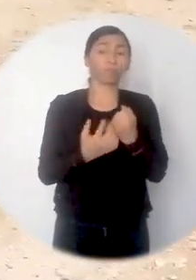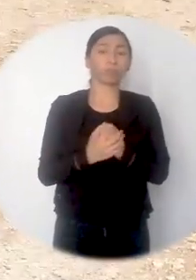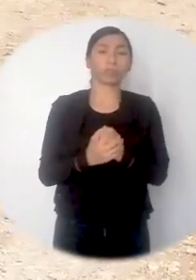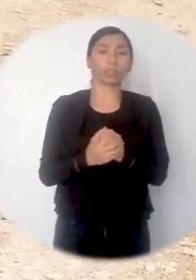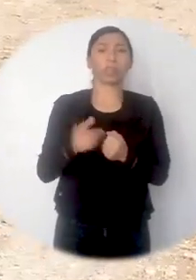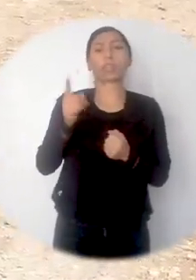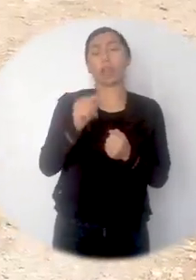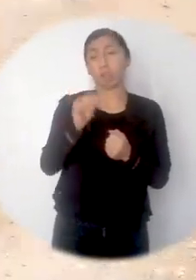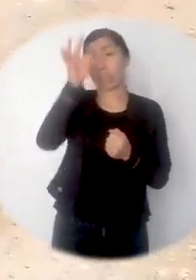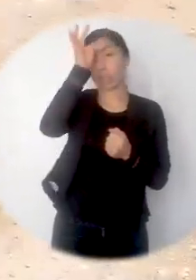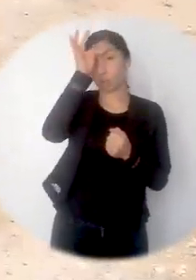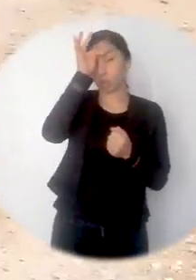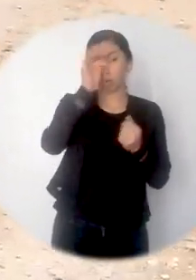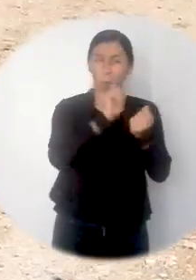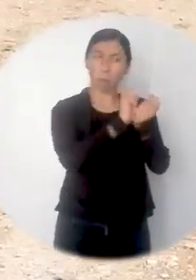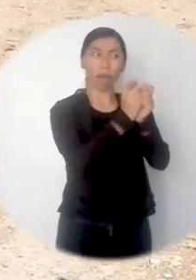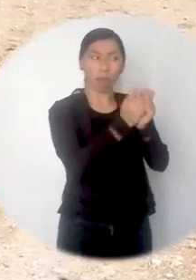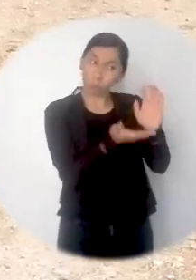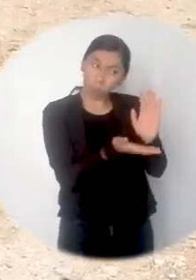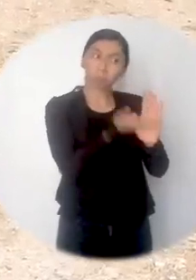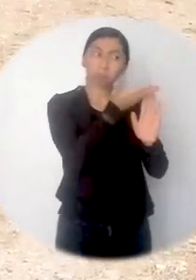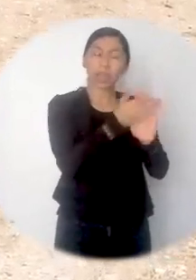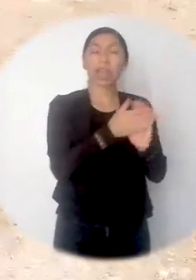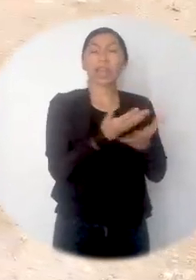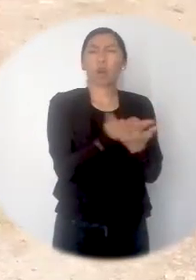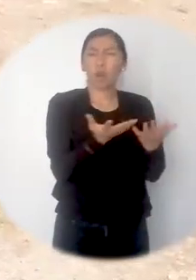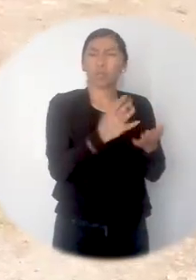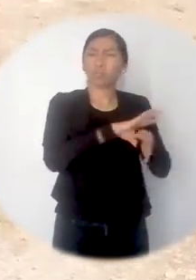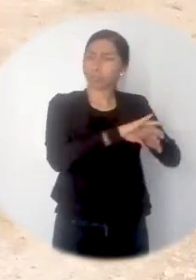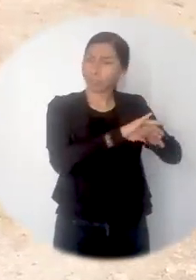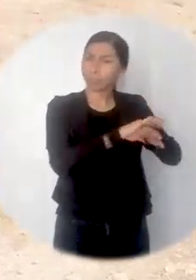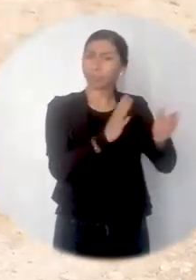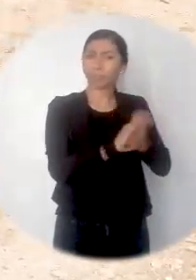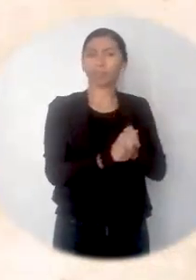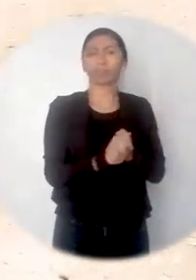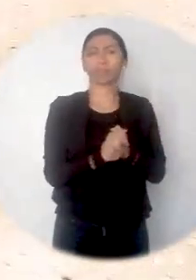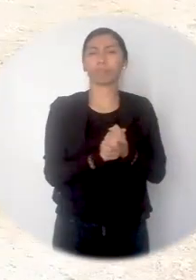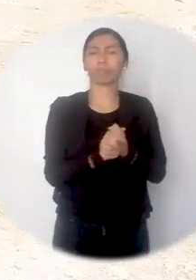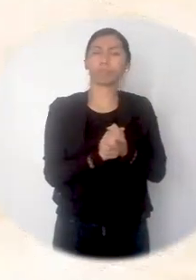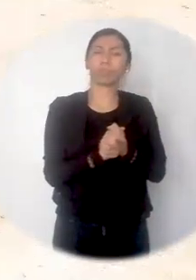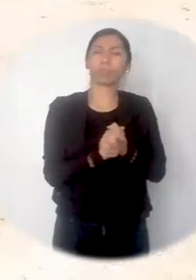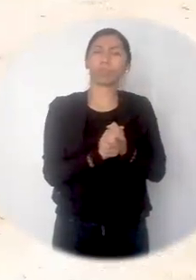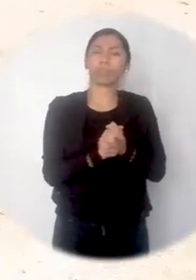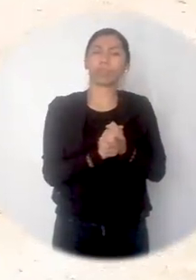nuestro corregimiento, como es la remodelación del puesto de salud, algunos implementos de